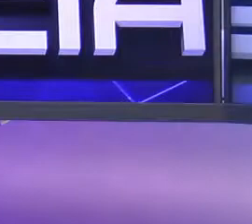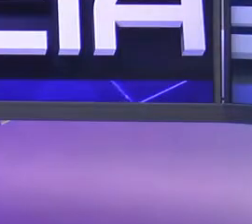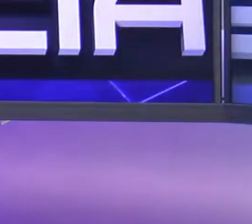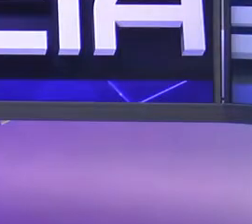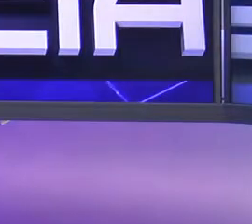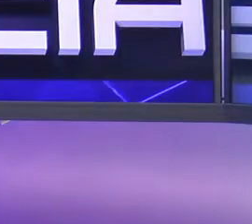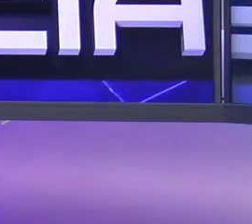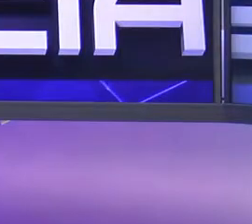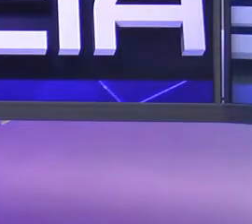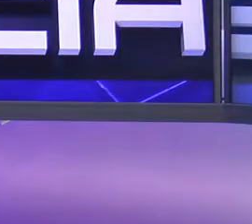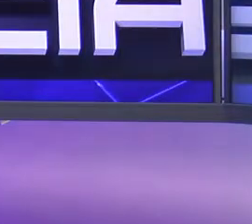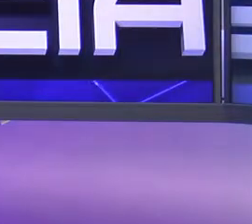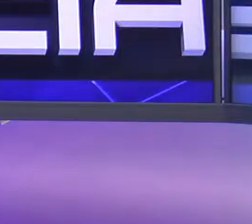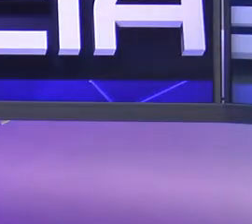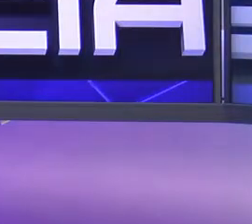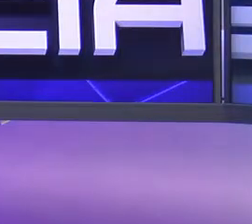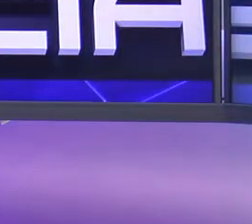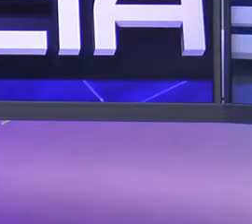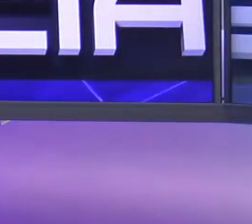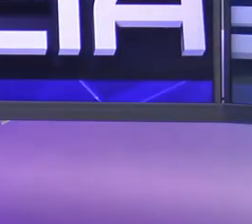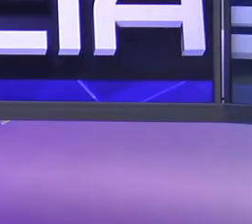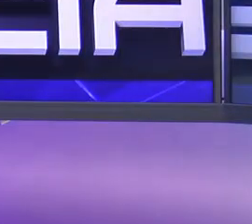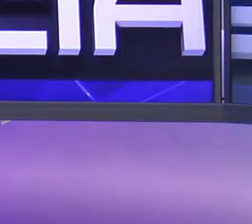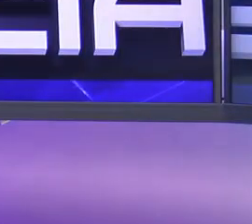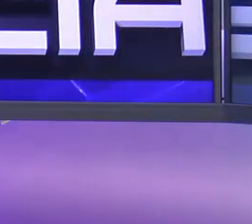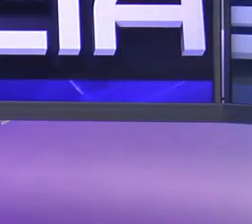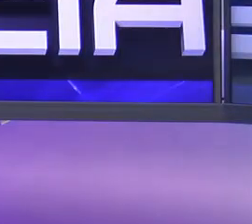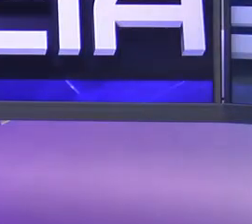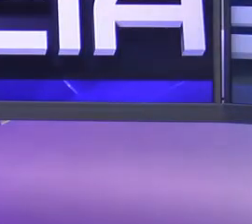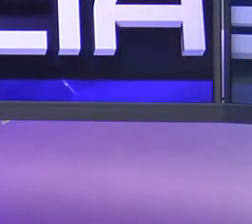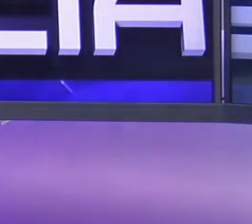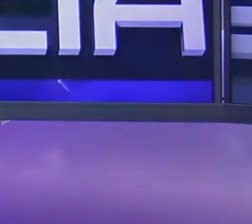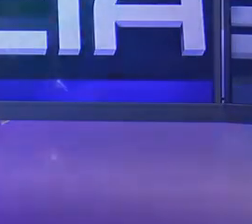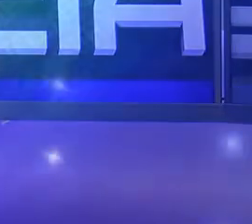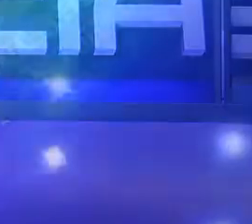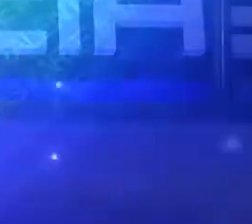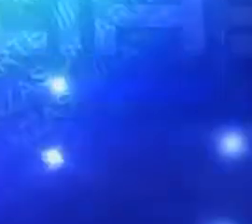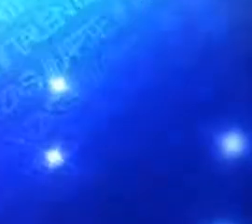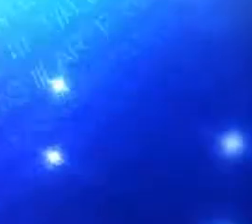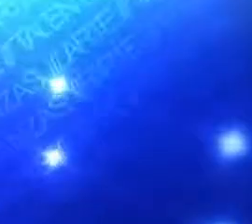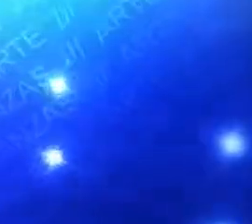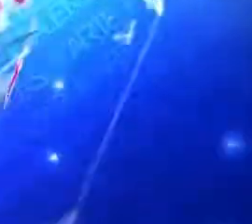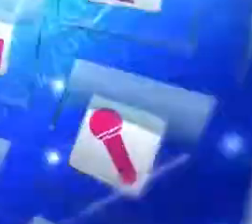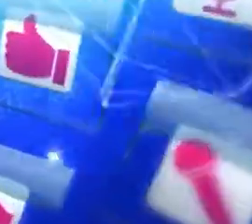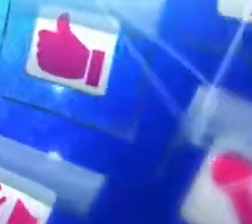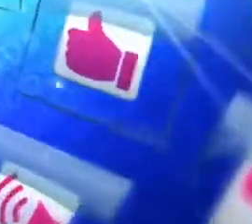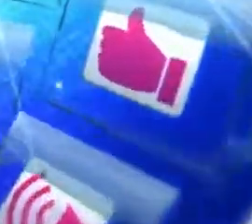Momento de continuar con buenas noticias de cultura y entretenimiento en nuestra sección de En la Mira.